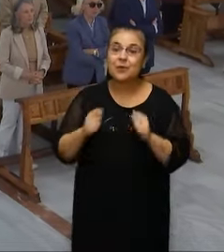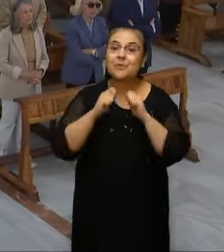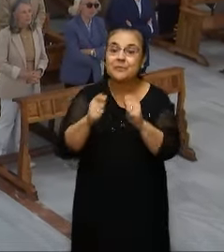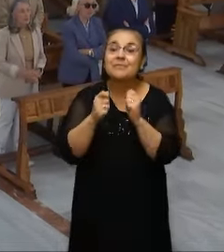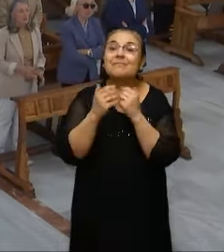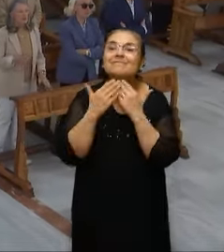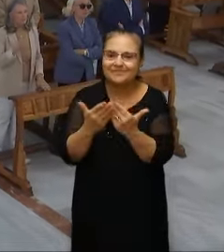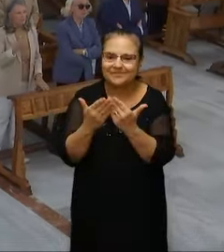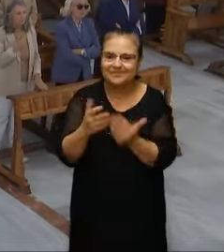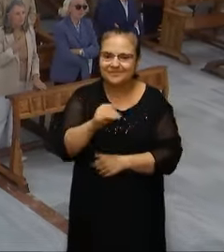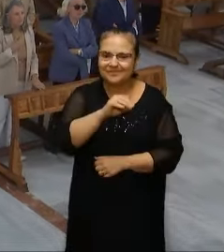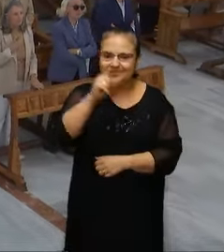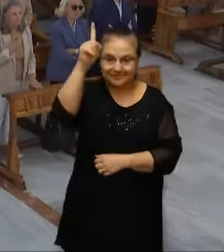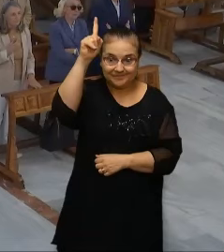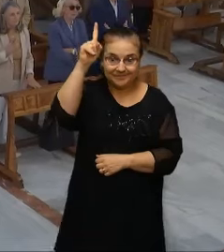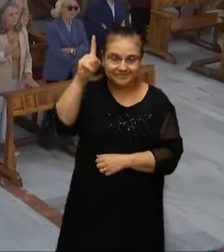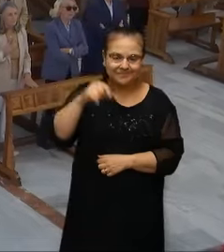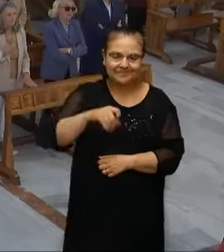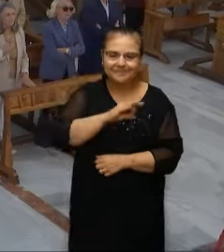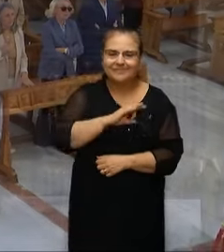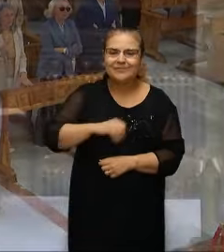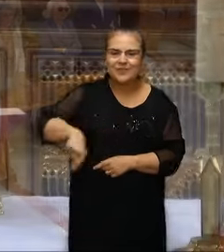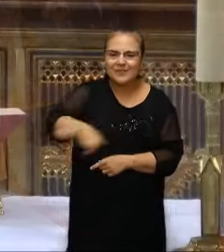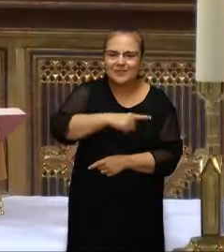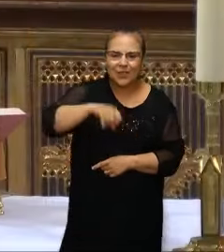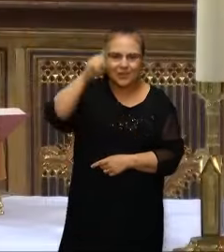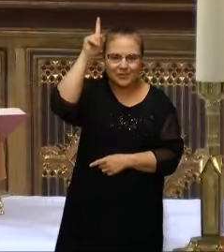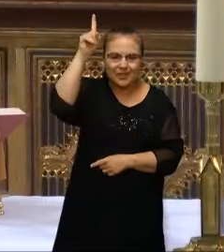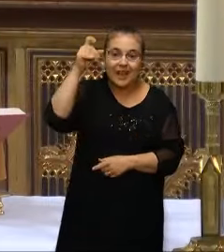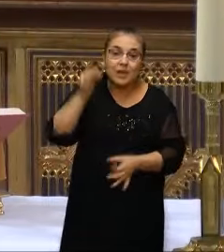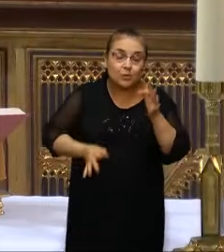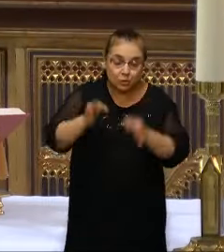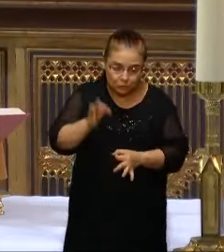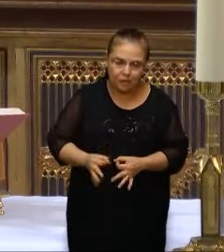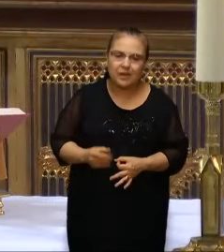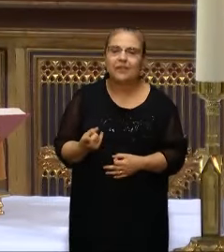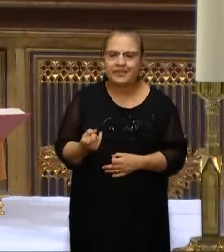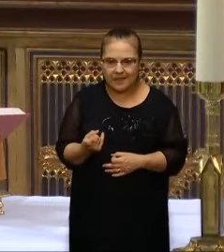corazón Demos gracias al Señor nuestro